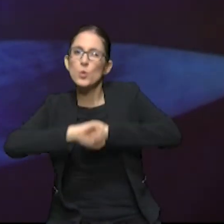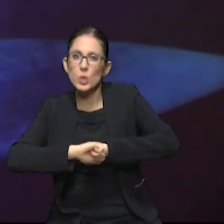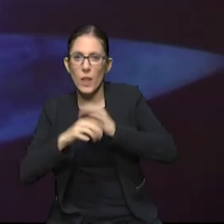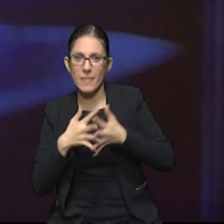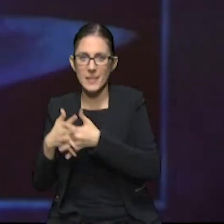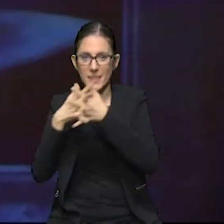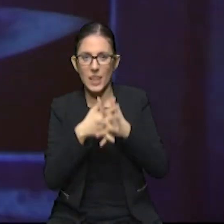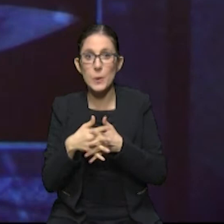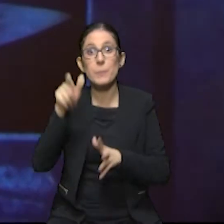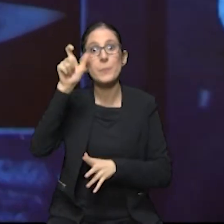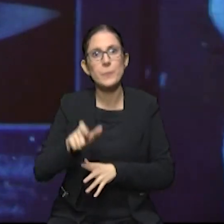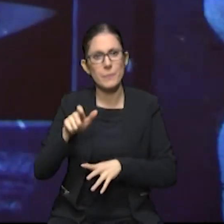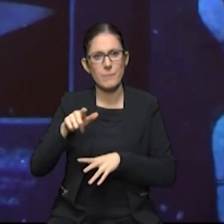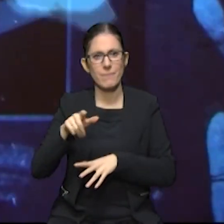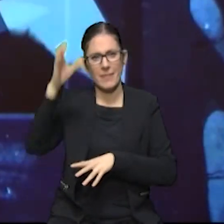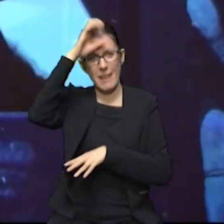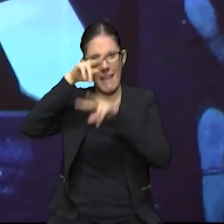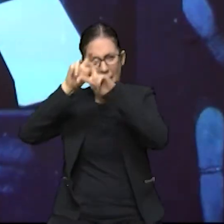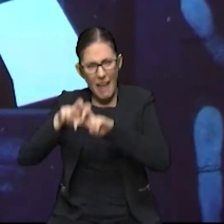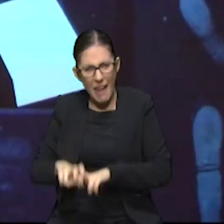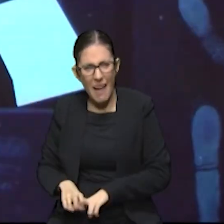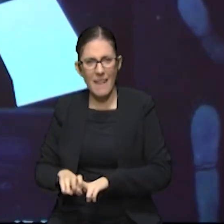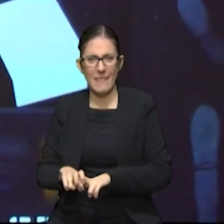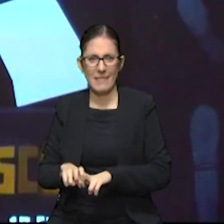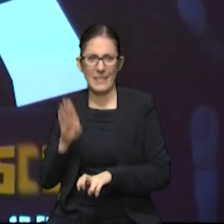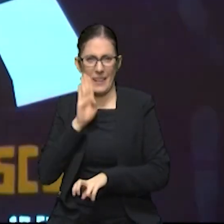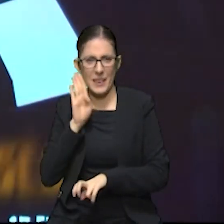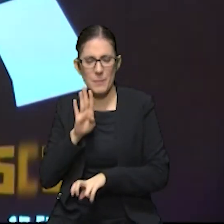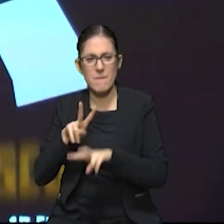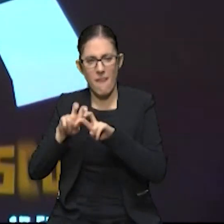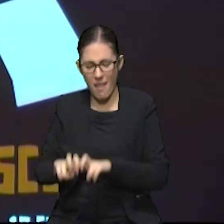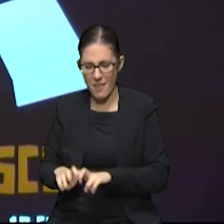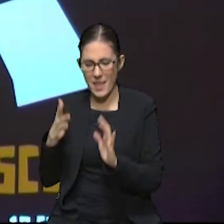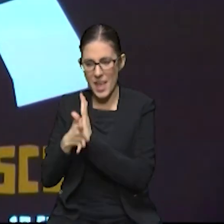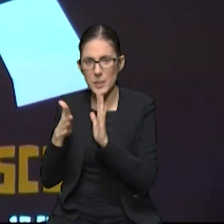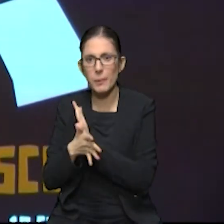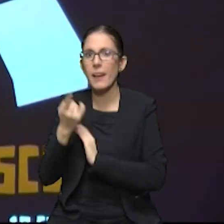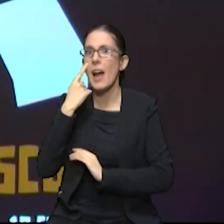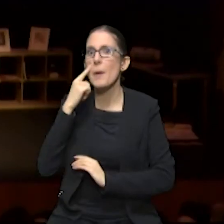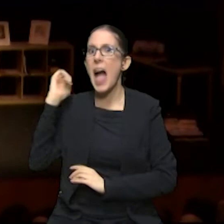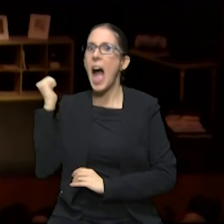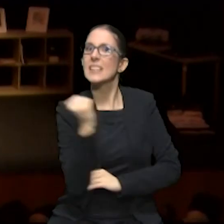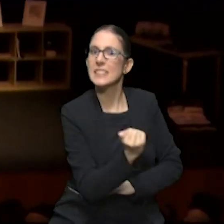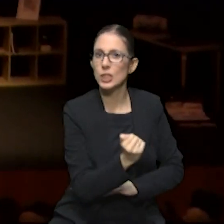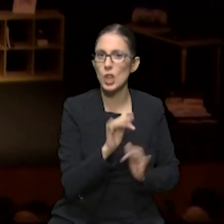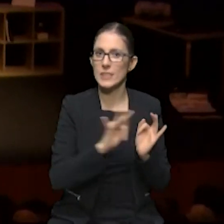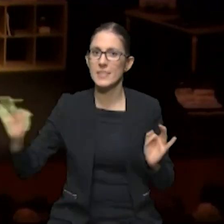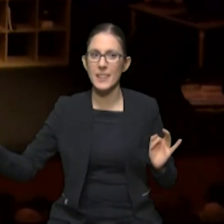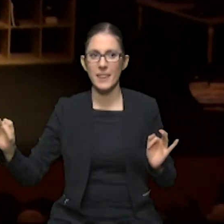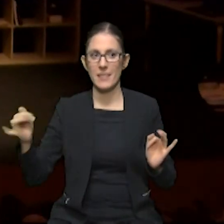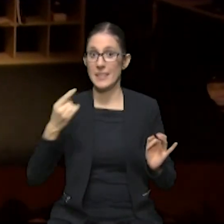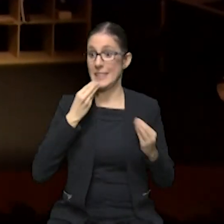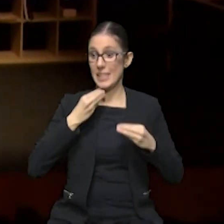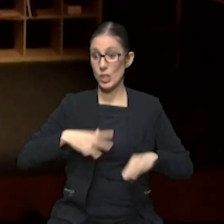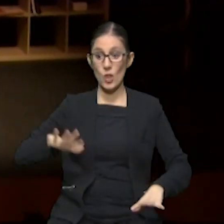criminóloga Paz Velasco hablaba sobre el crimen en escena. Hacía un repaso de los asesinos en serie a lo largo de toda